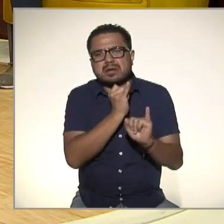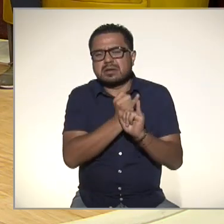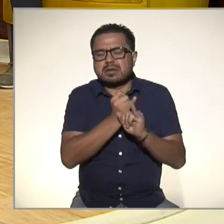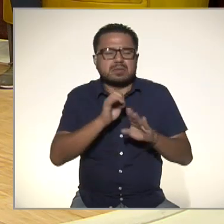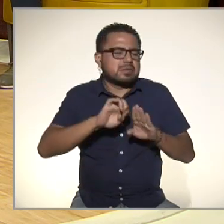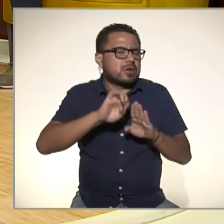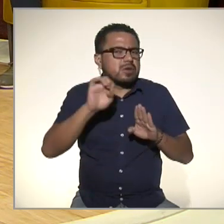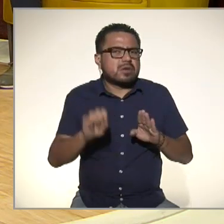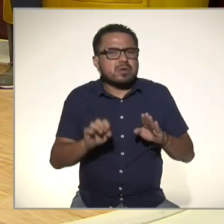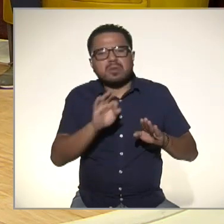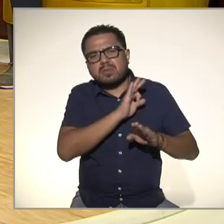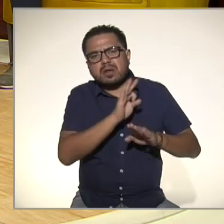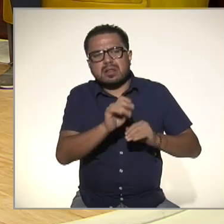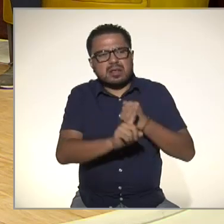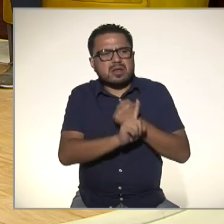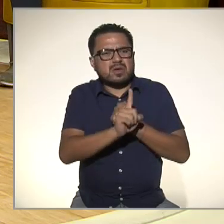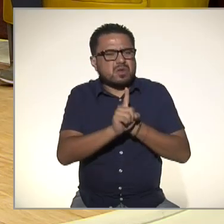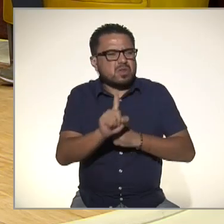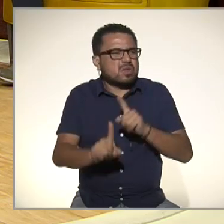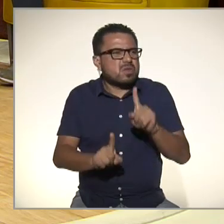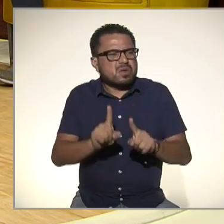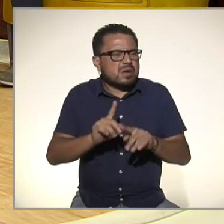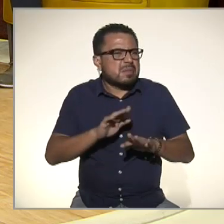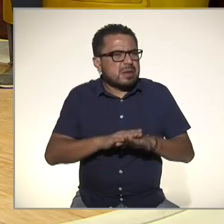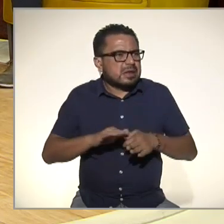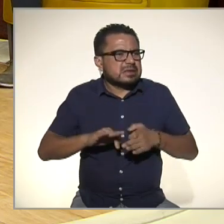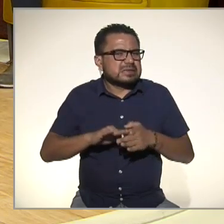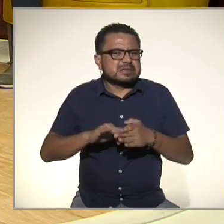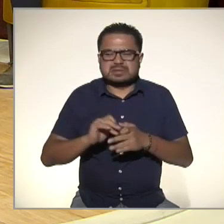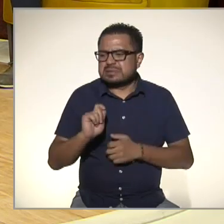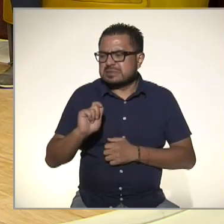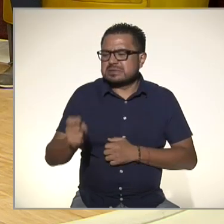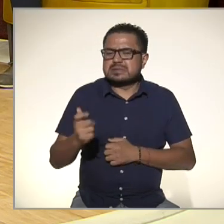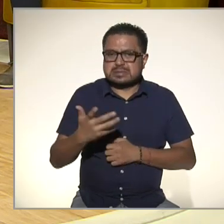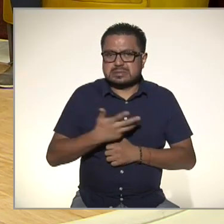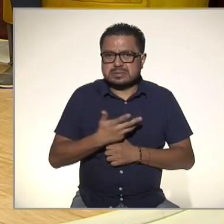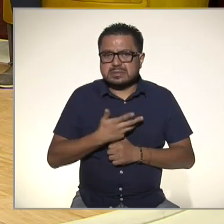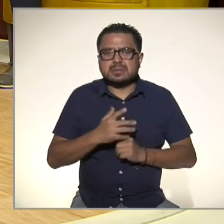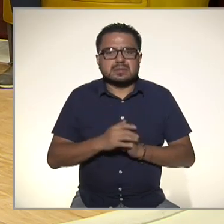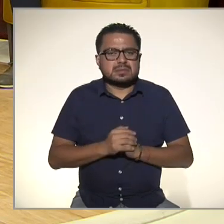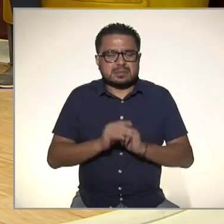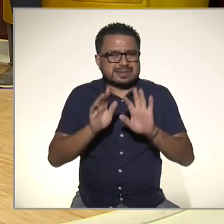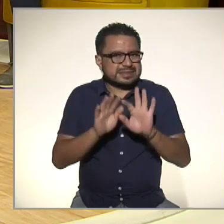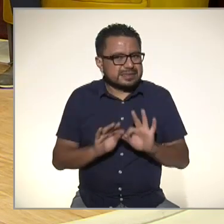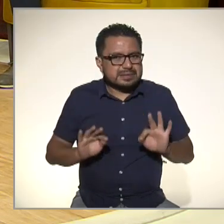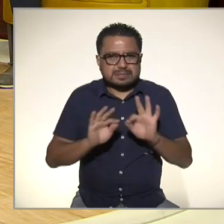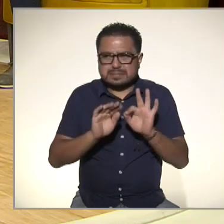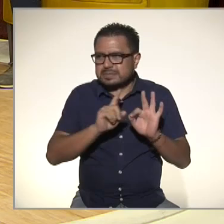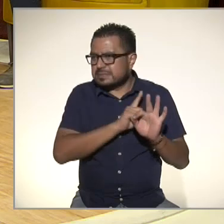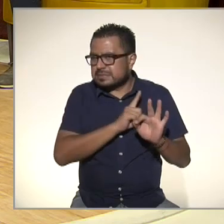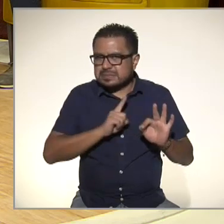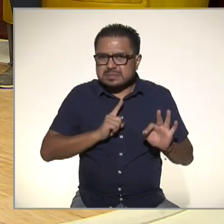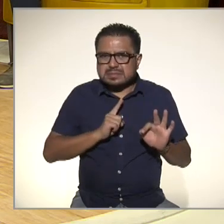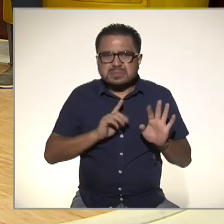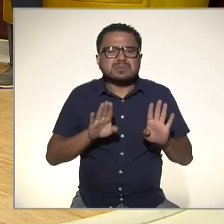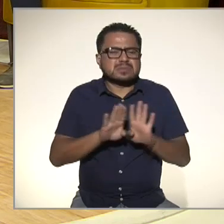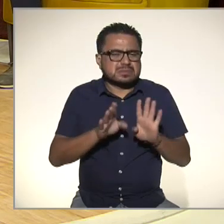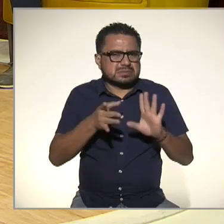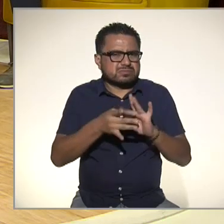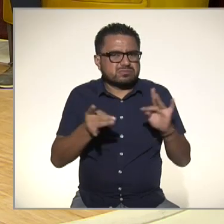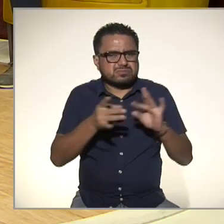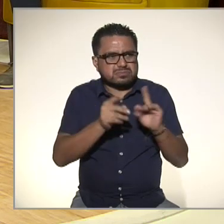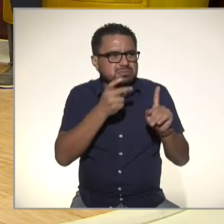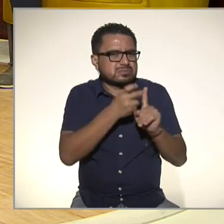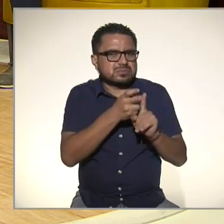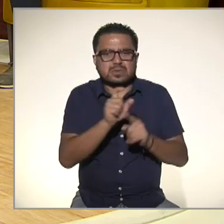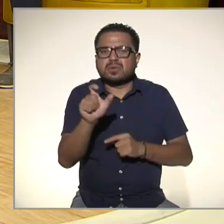ejemplo, y puedan resolver algunas de las dudas más inmediatas que tengan. Y es importante y sobre todo como recalcar esto, ¿no?